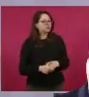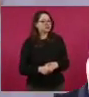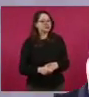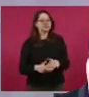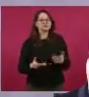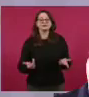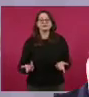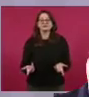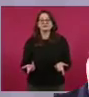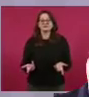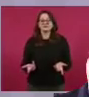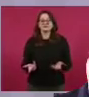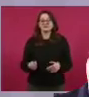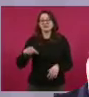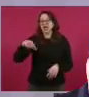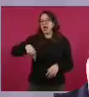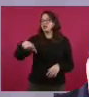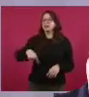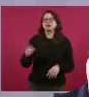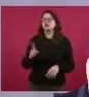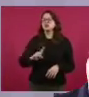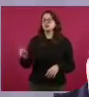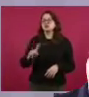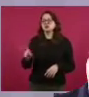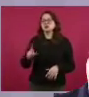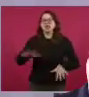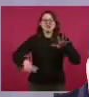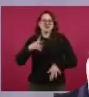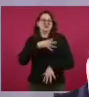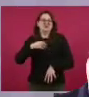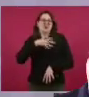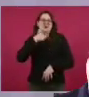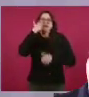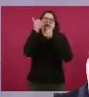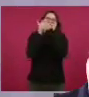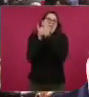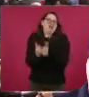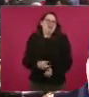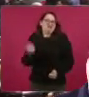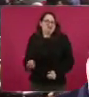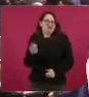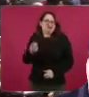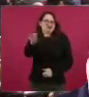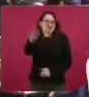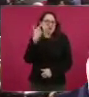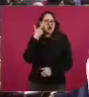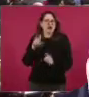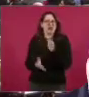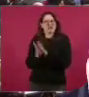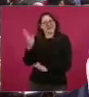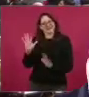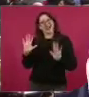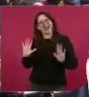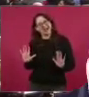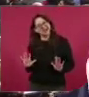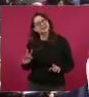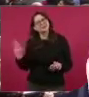por eso hasta se pasan, ¿no? No se quieren ir, pero es parte de lo que